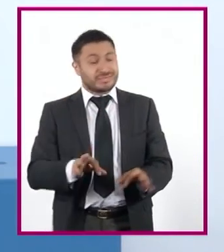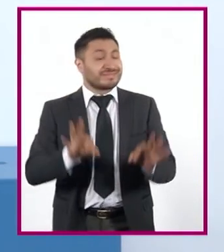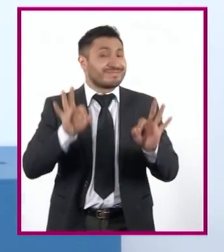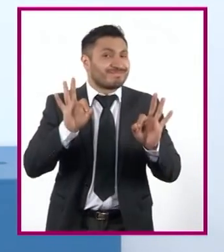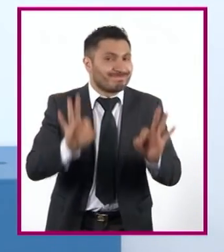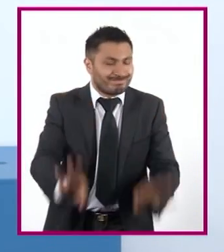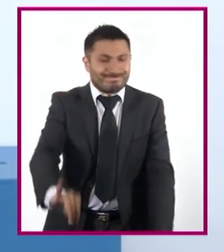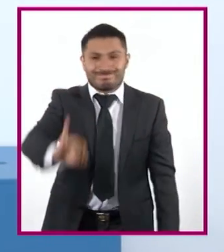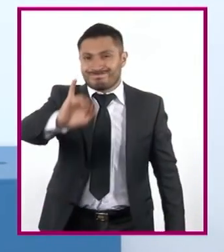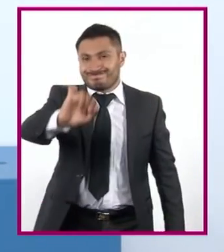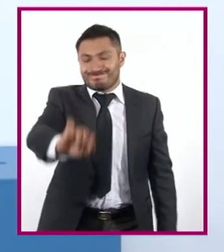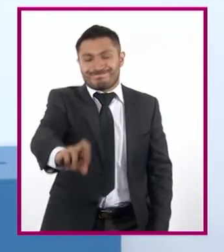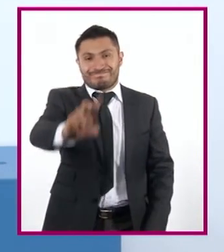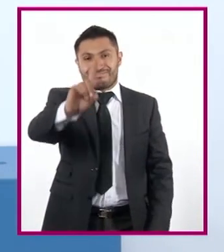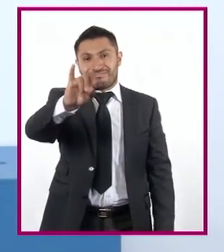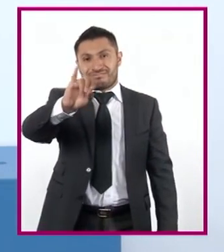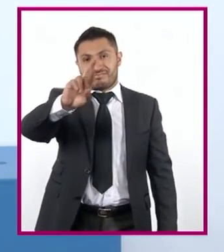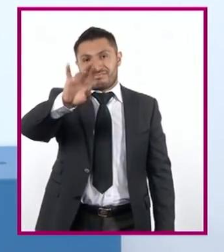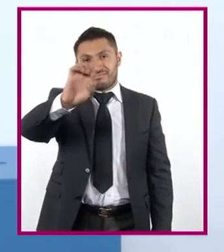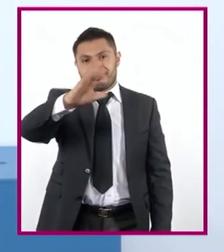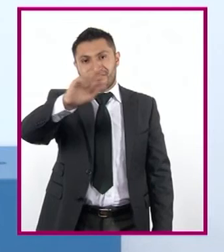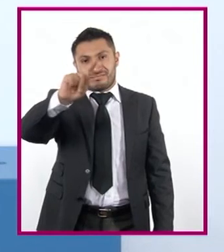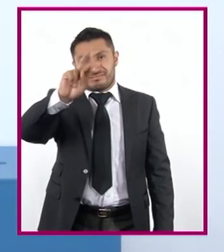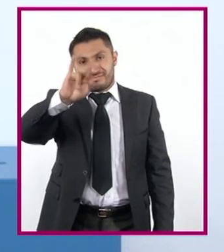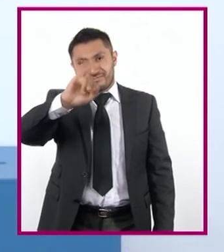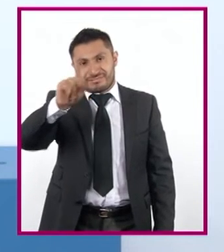correcto, la directriz y la longitud.